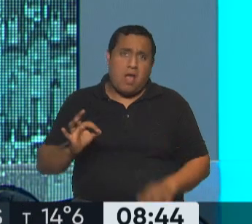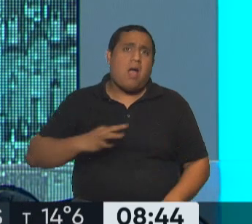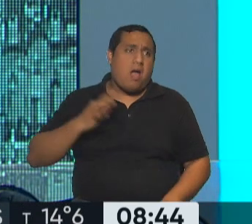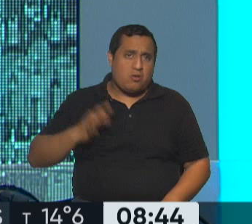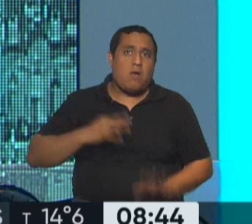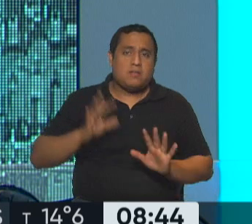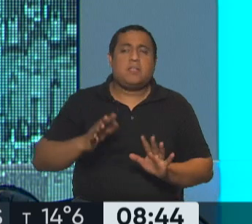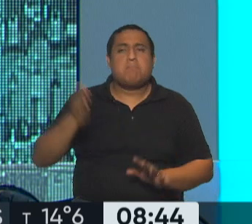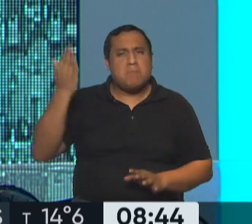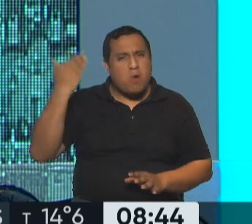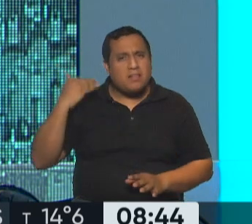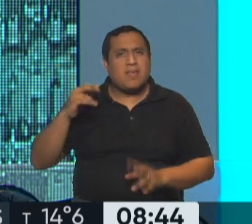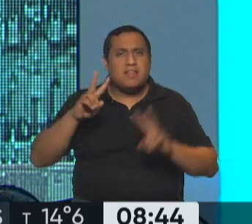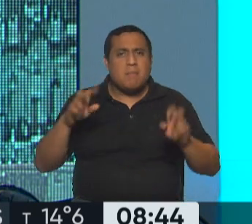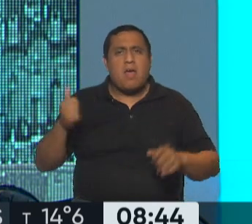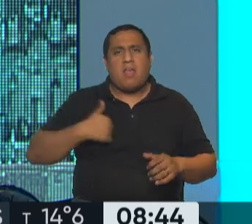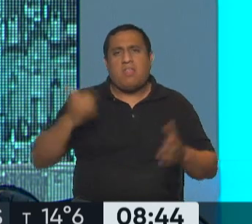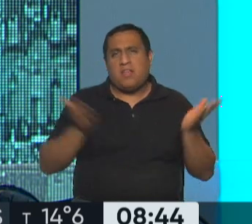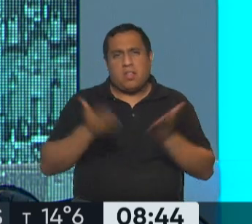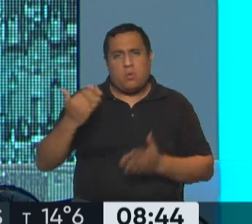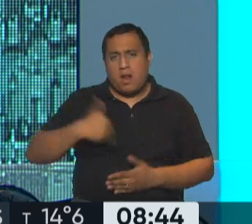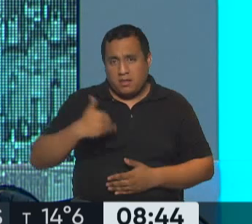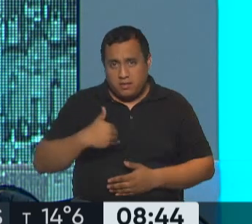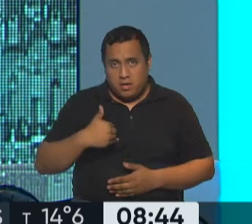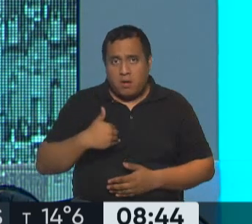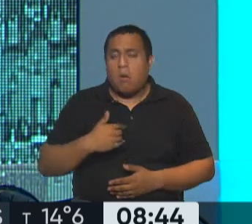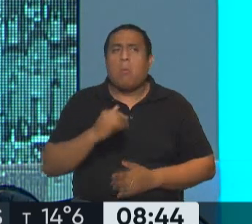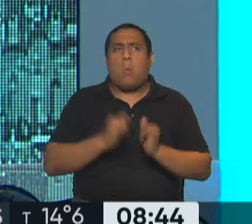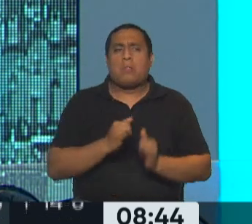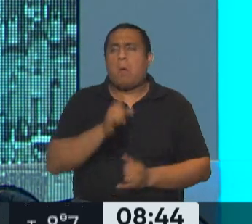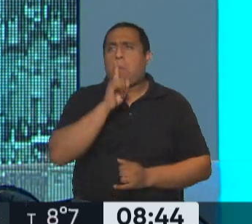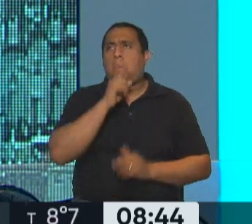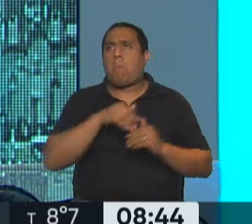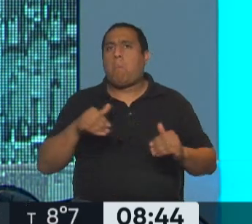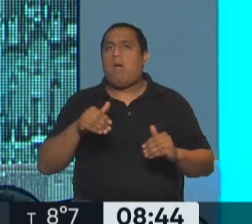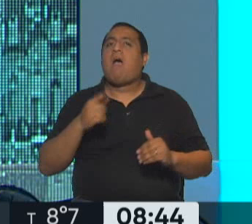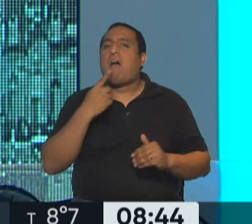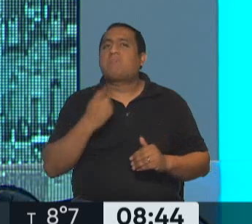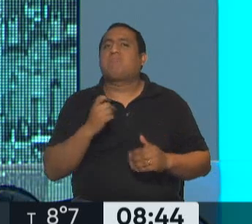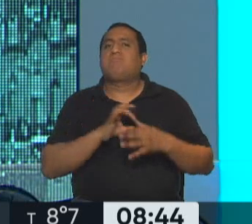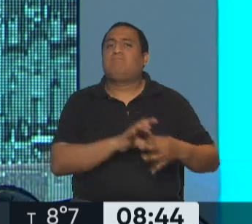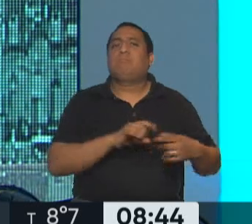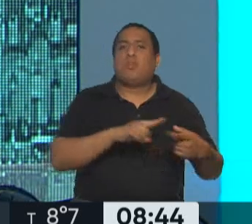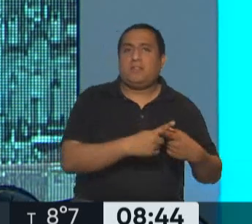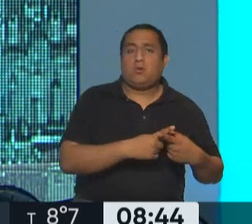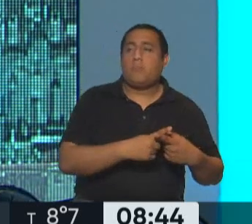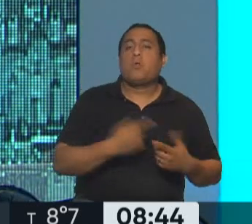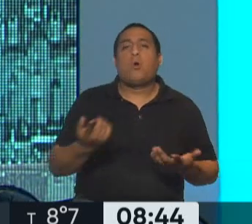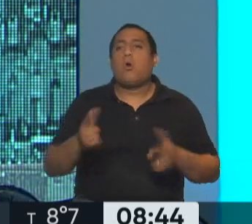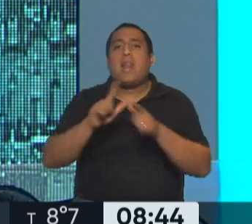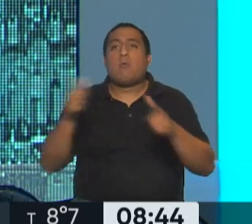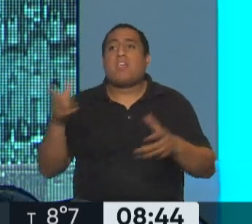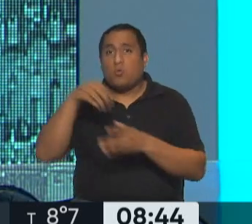con la dictadura cívico-militar en la República Argentina, también es una posición política. Prohibir el uso del lenguaje